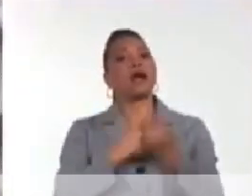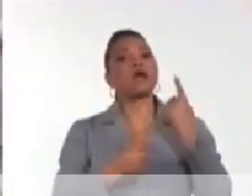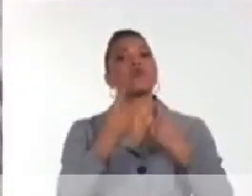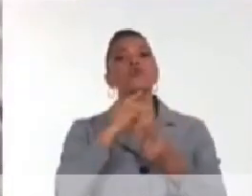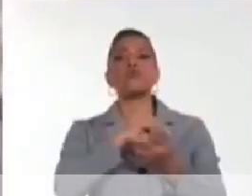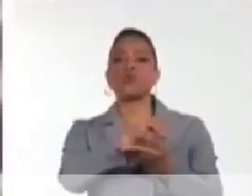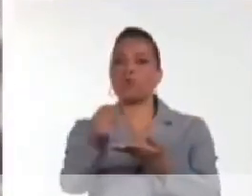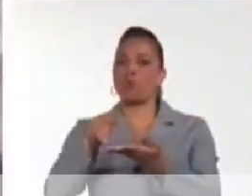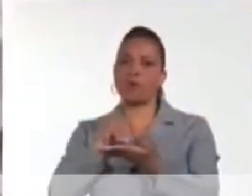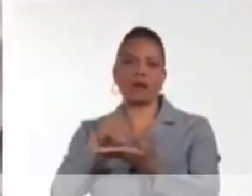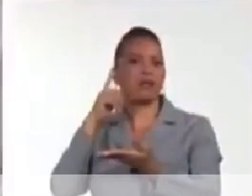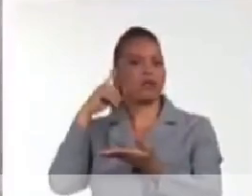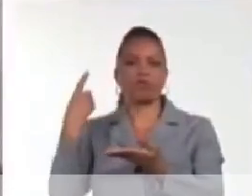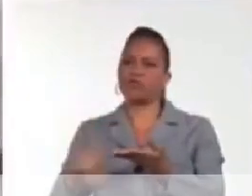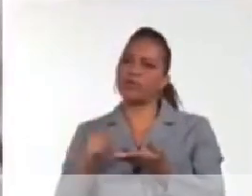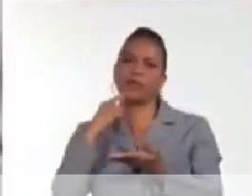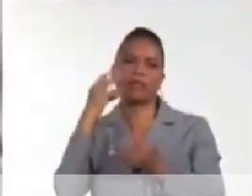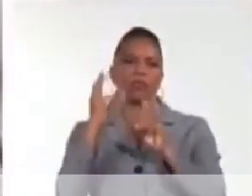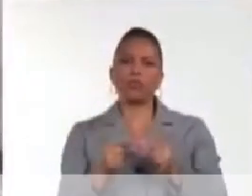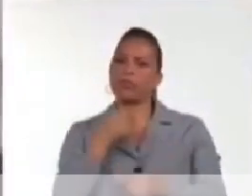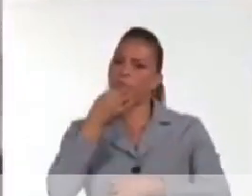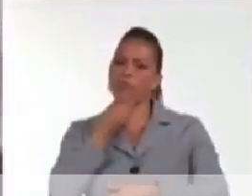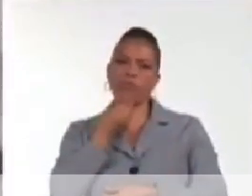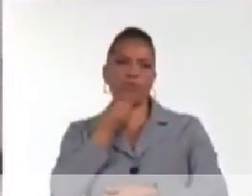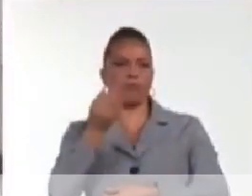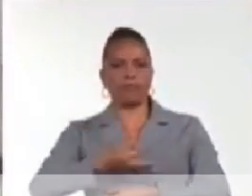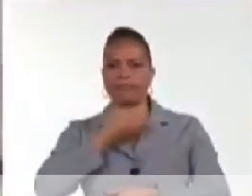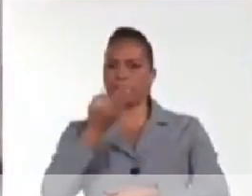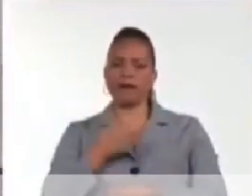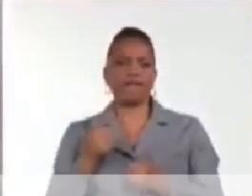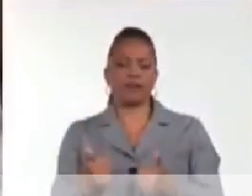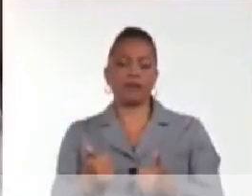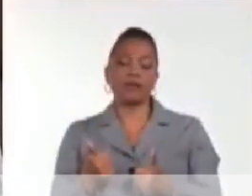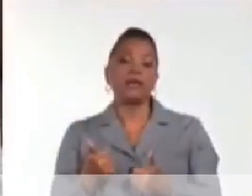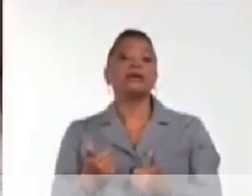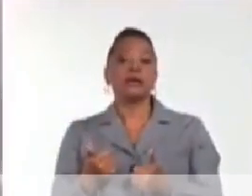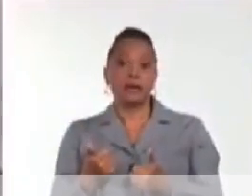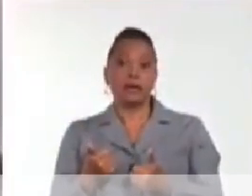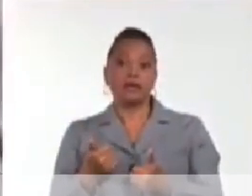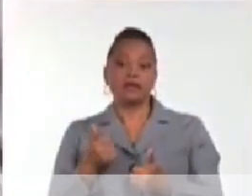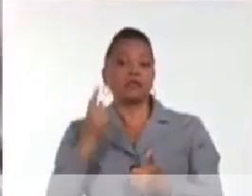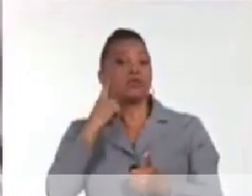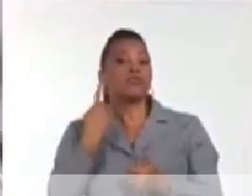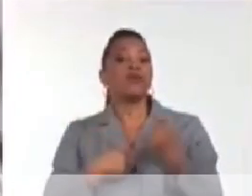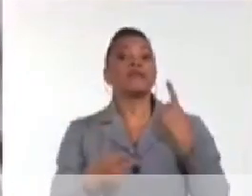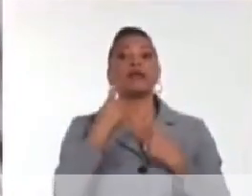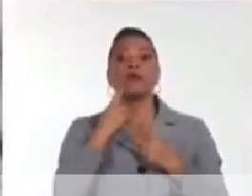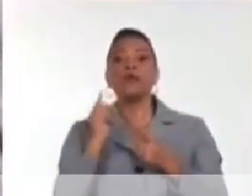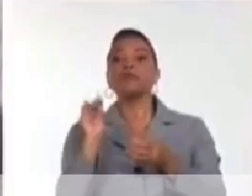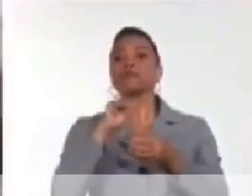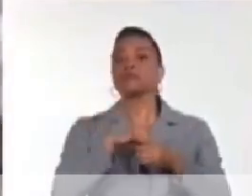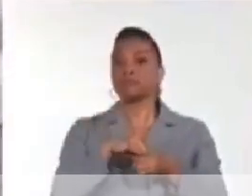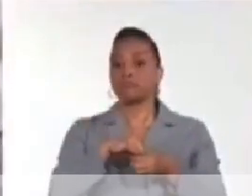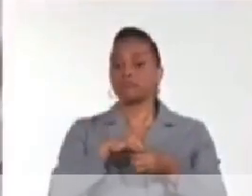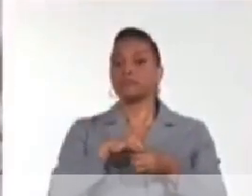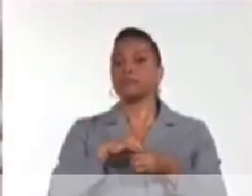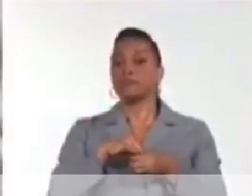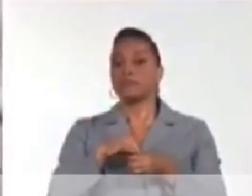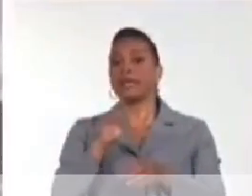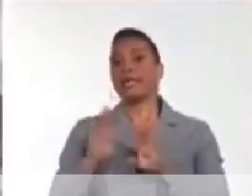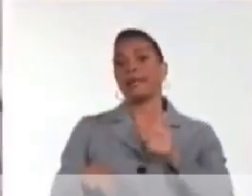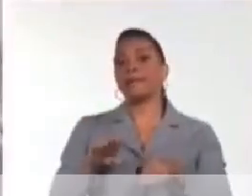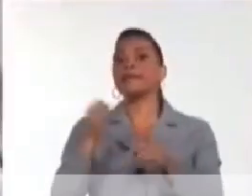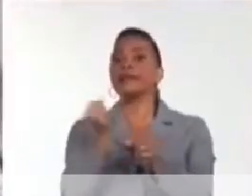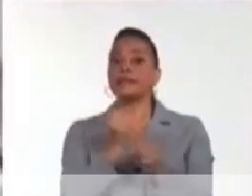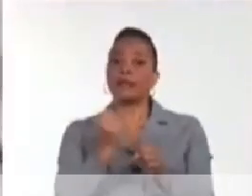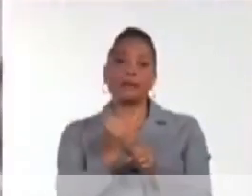no sé el número. Puede ser que aquí se quieran, como se dice, se quieran colar algunas que depende de su trabajo,